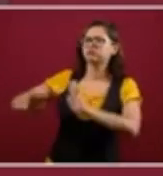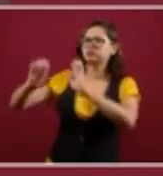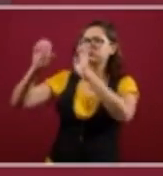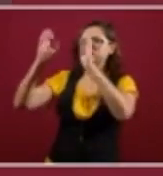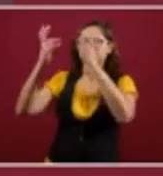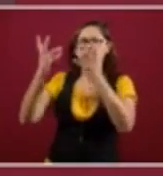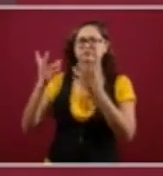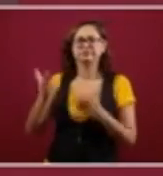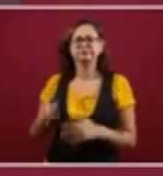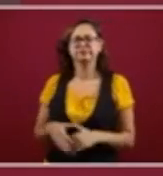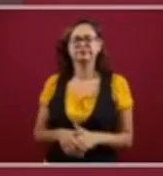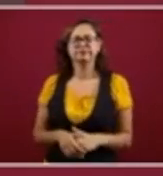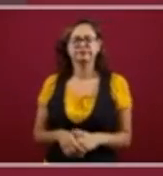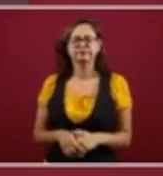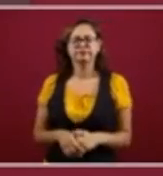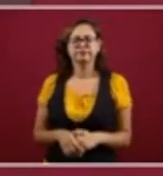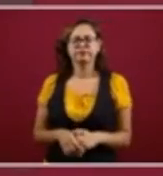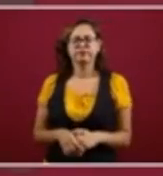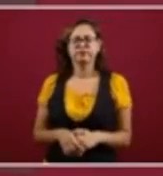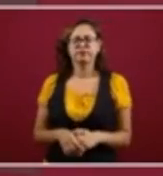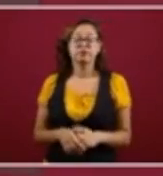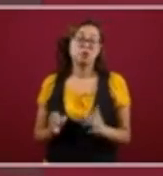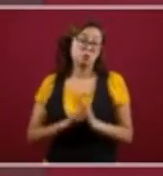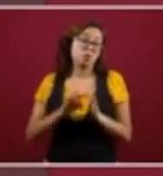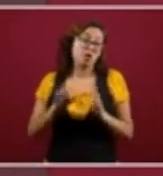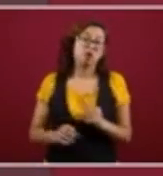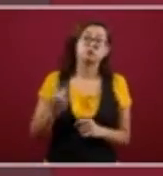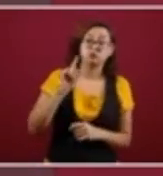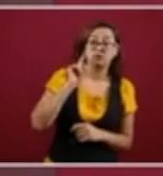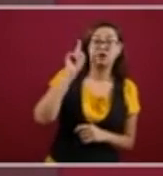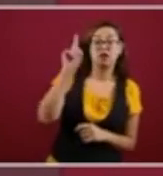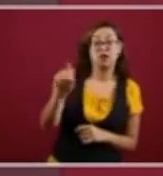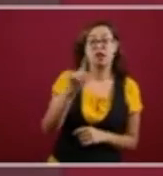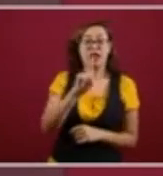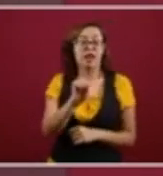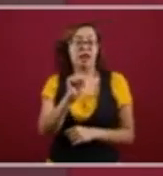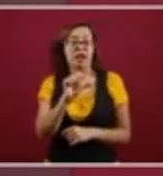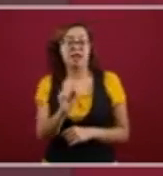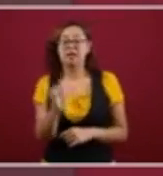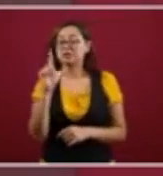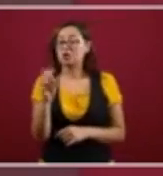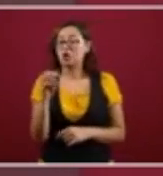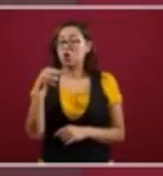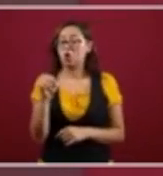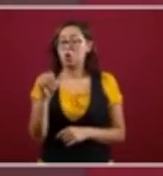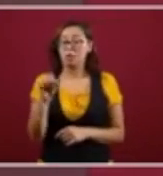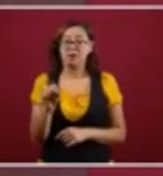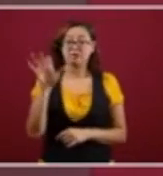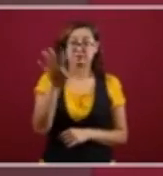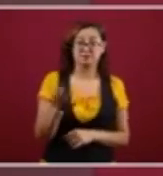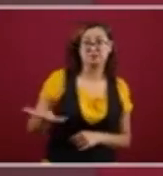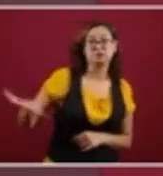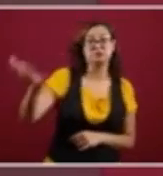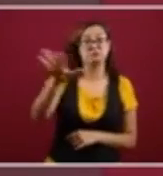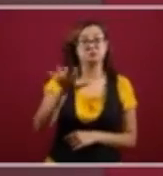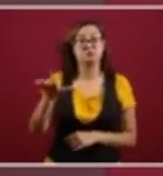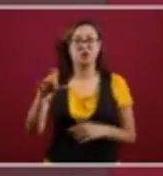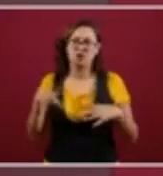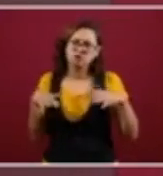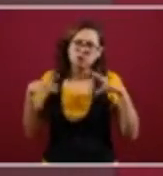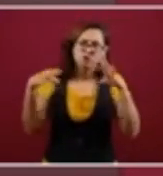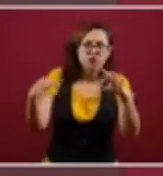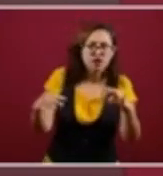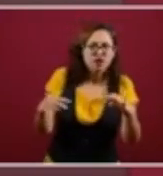Hablando de Las Lomas, es interesante la historia de cómo se fundó Las